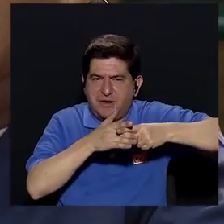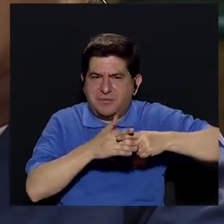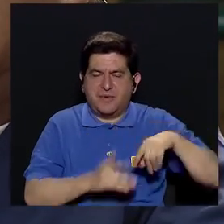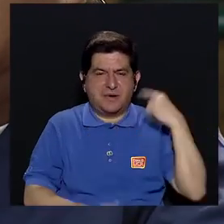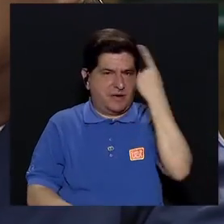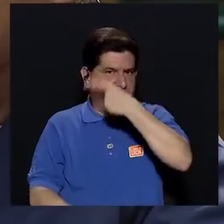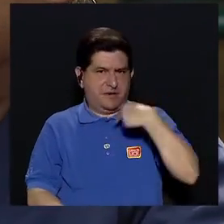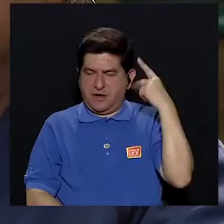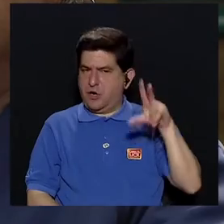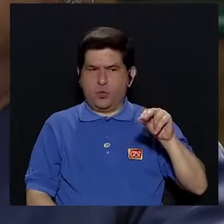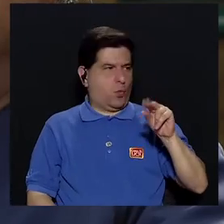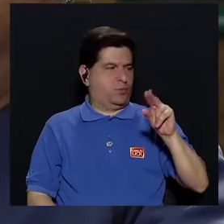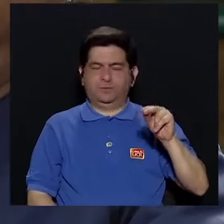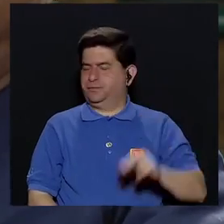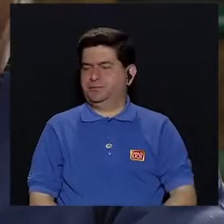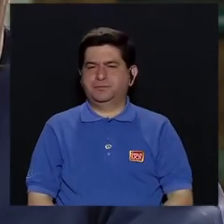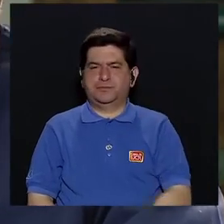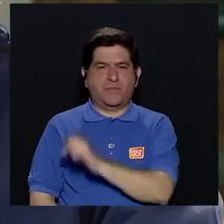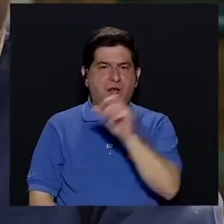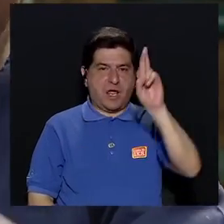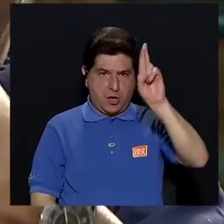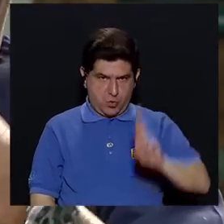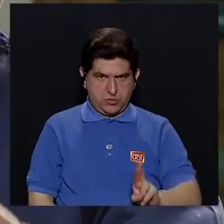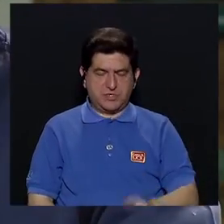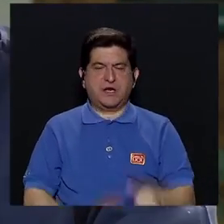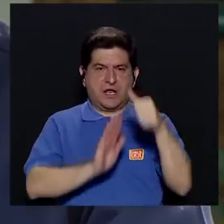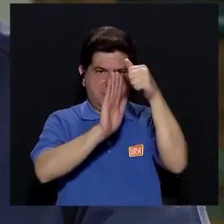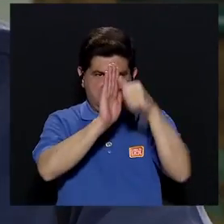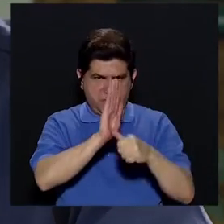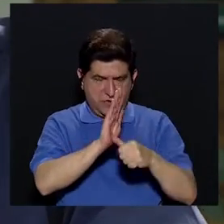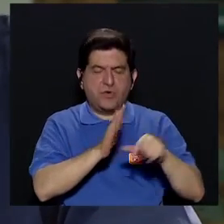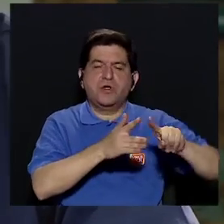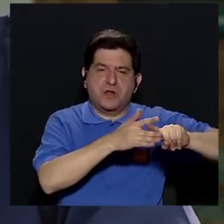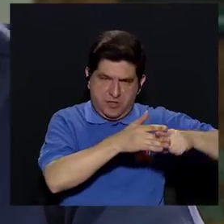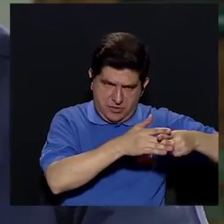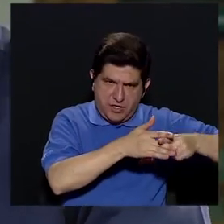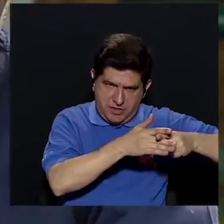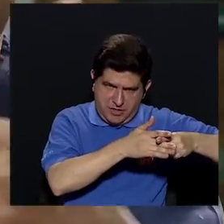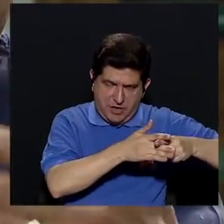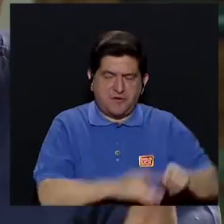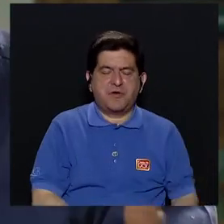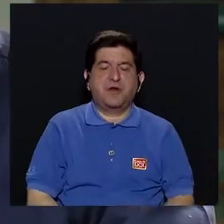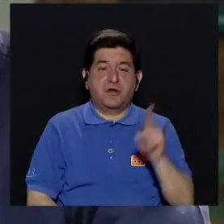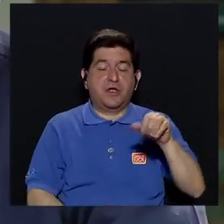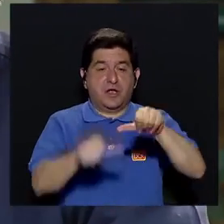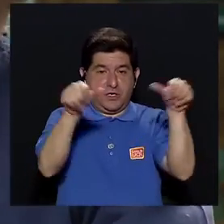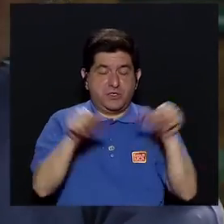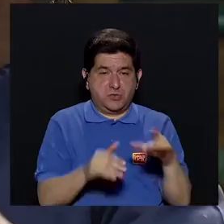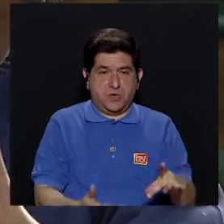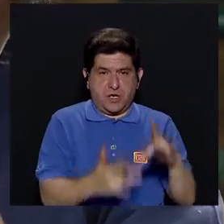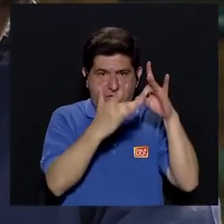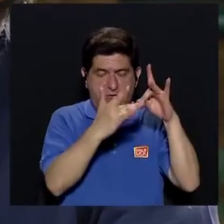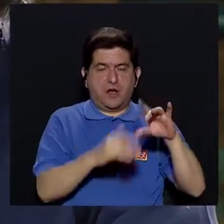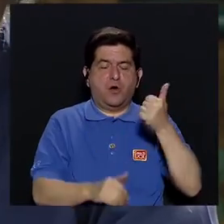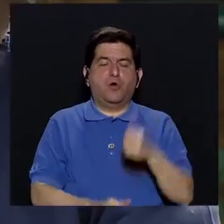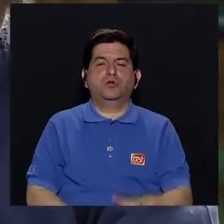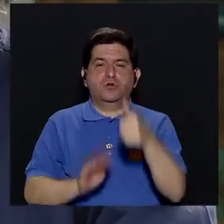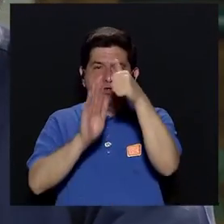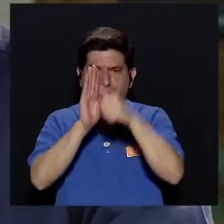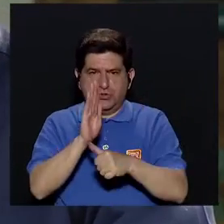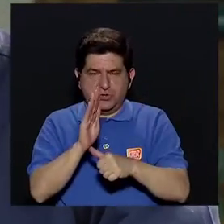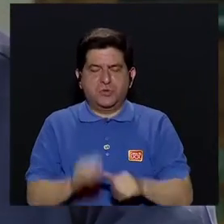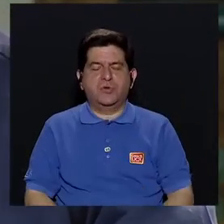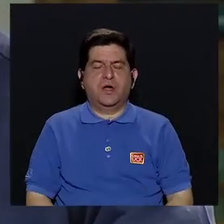reconstructiva, ¿verdad? En Costa Rica hay cirujanos reconstructivos, que es una especialidad de medicina, hay cirujanos